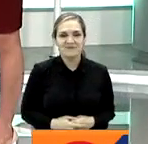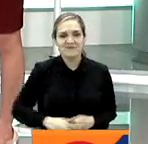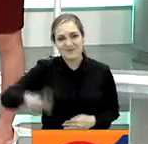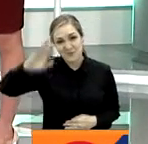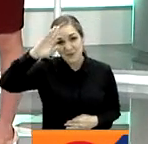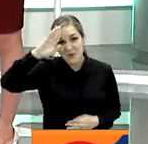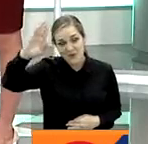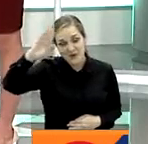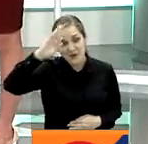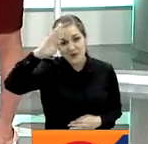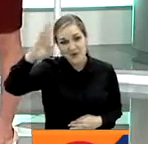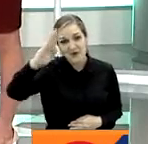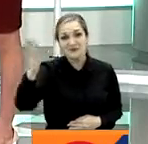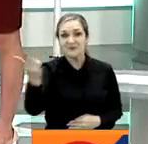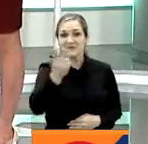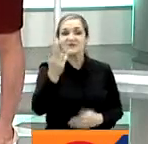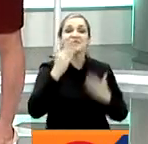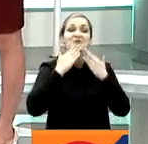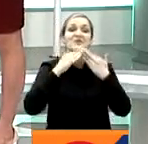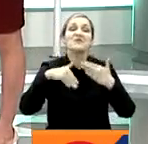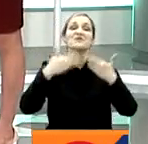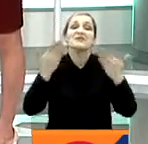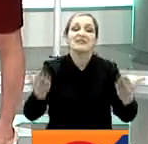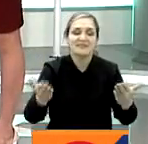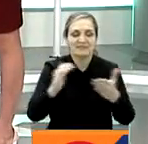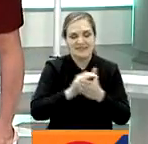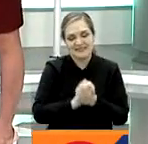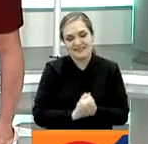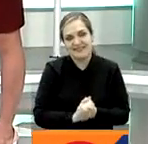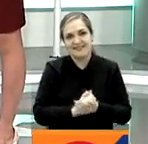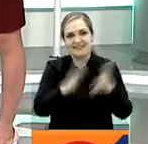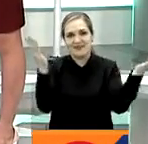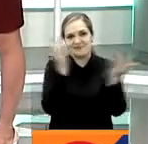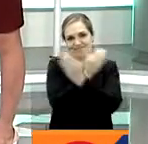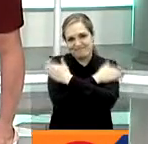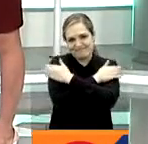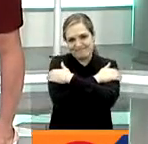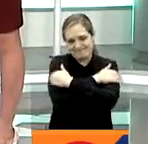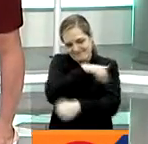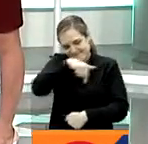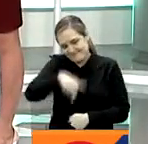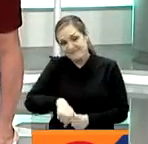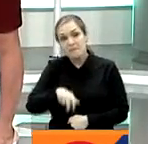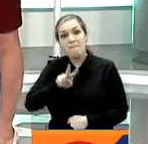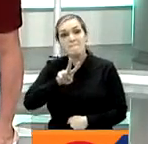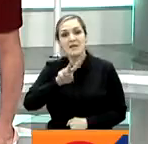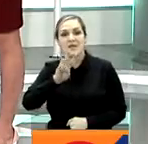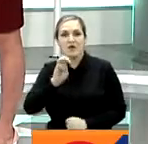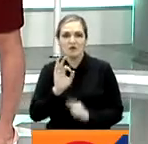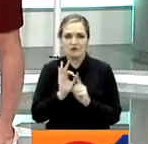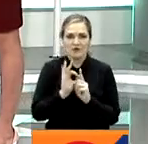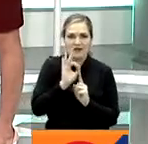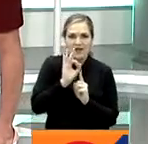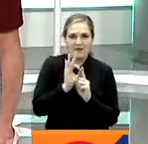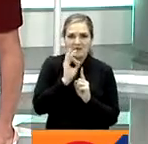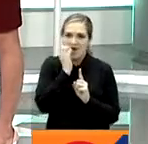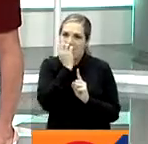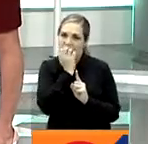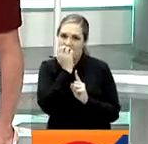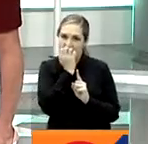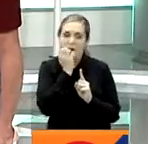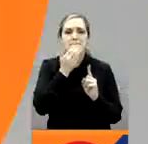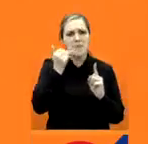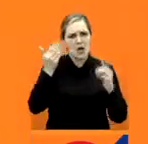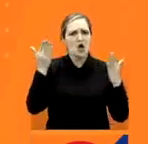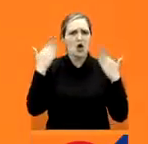Hola, Damaris y Lina, ¿cómo están? Nosotros les mandamos acá un caluroso saludo, 28 grados centígrados, pero la verdad un poquito más